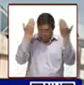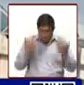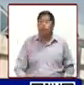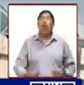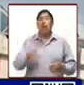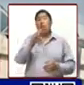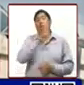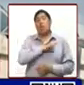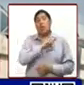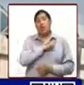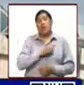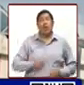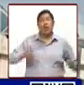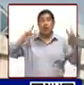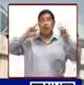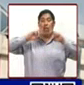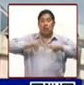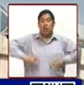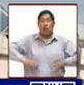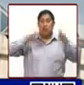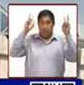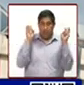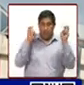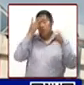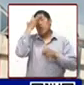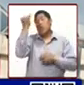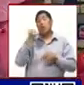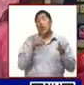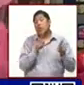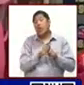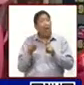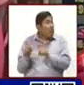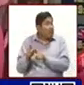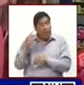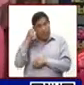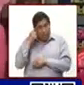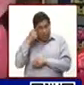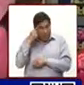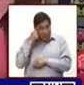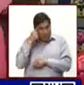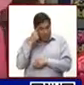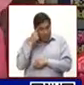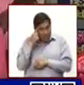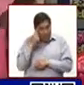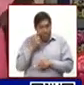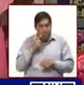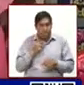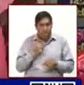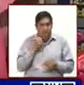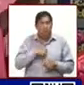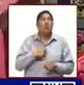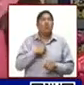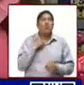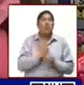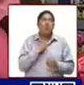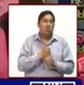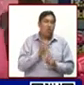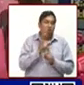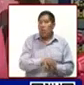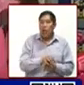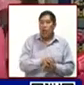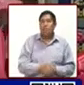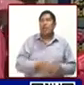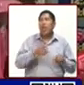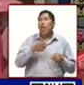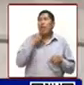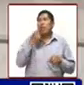policía está investigando este hecho porque también se presume de una explotación laboral. De que